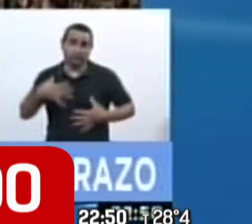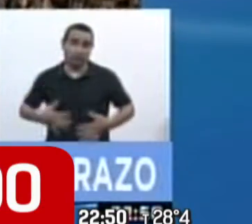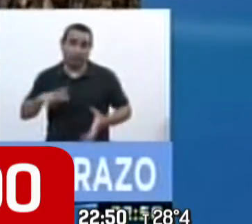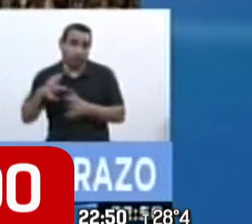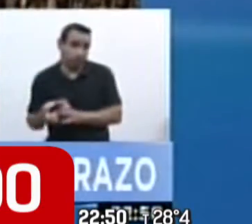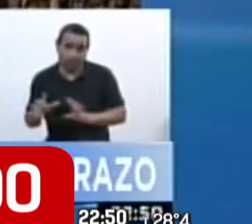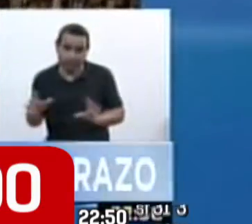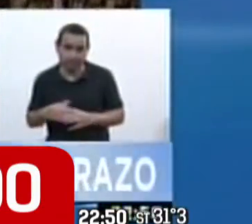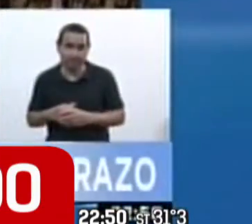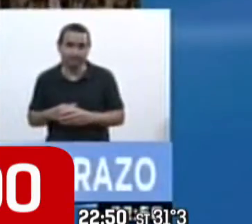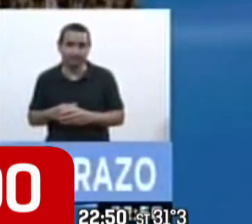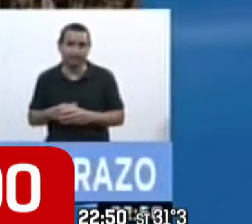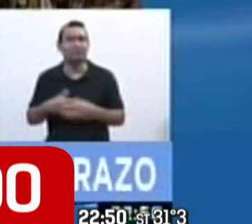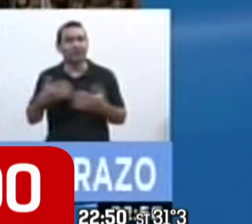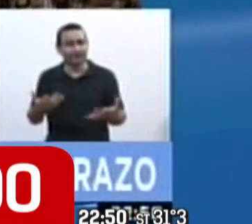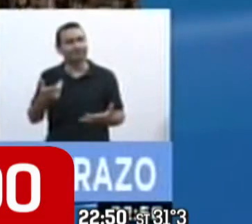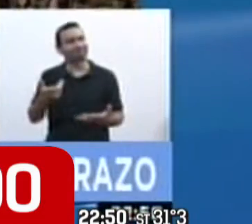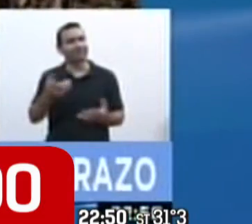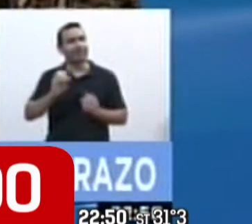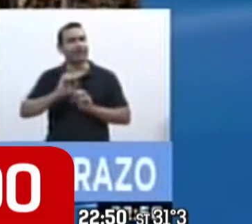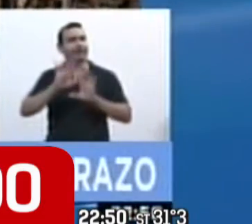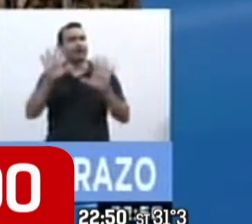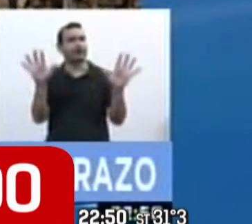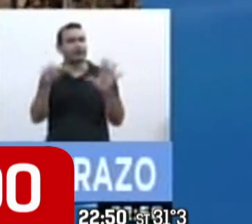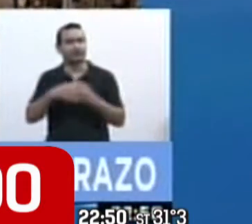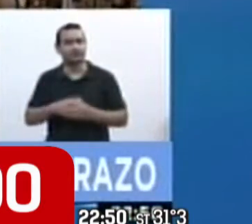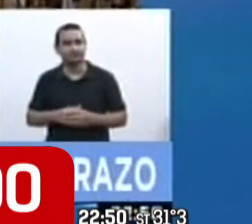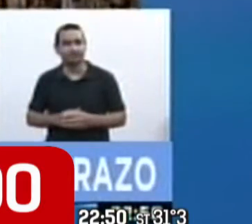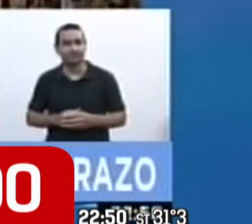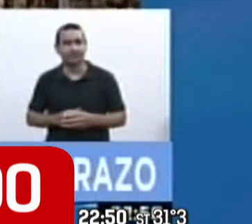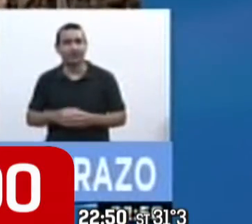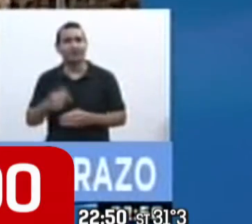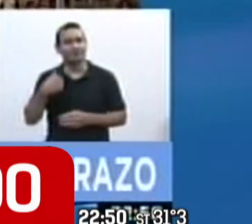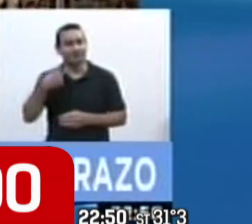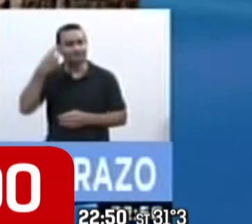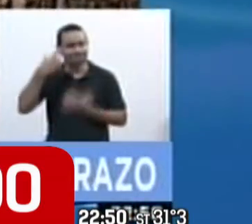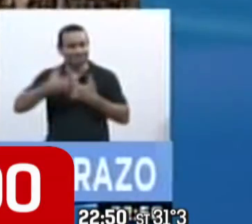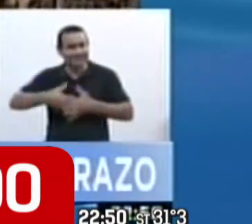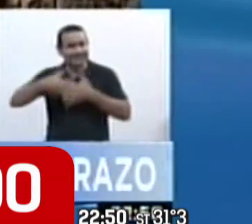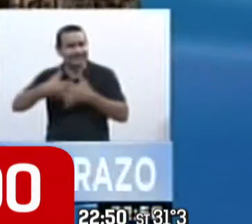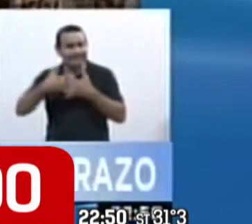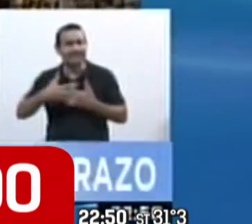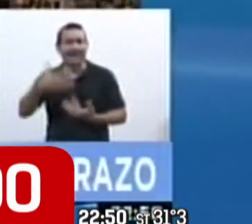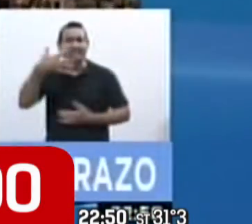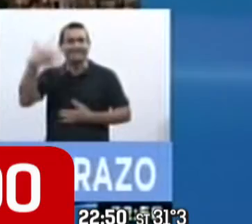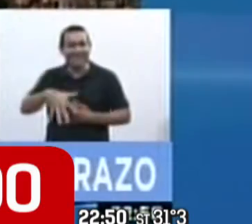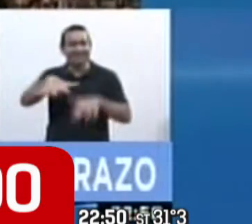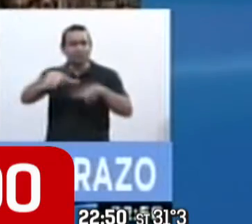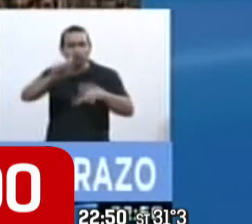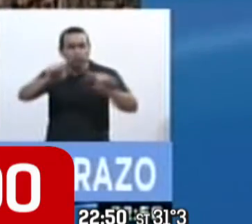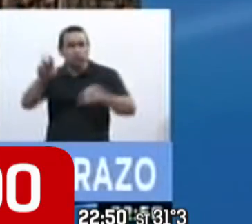maternidad. Así que claramente he intentado comprender a las